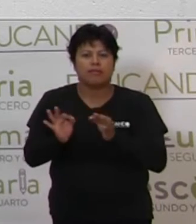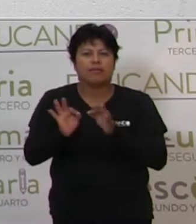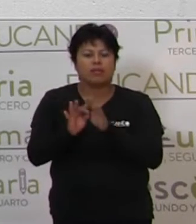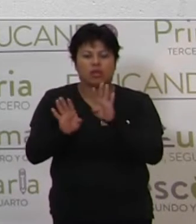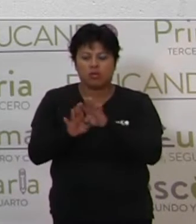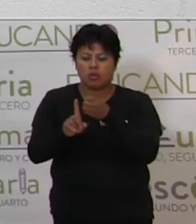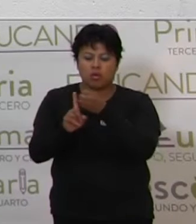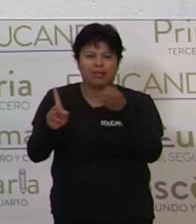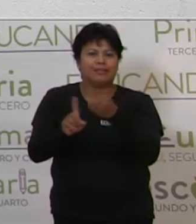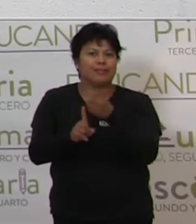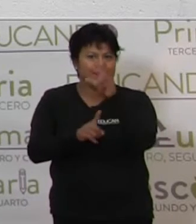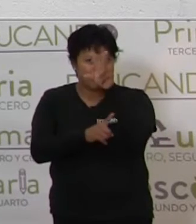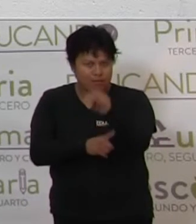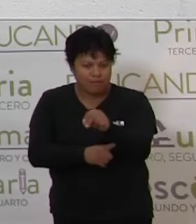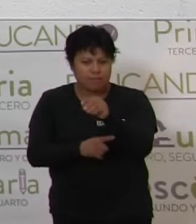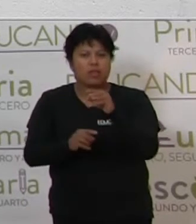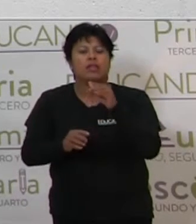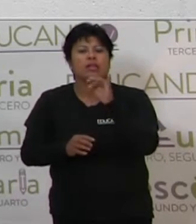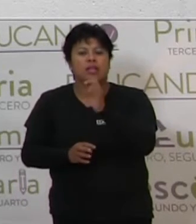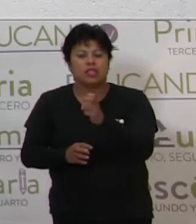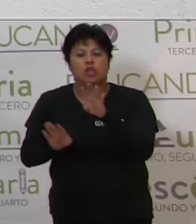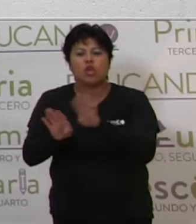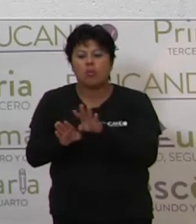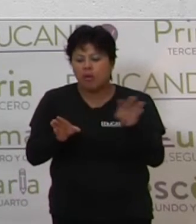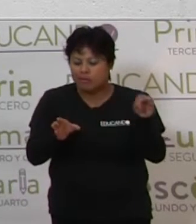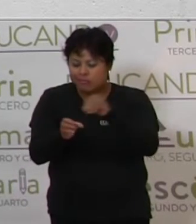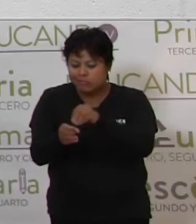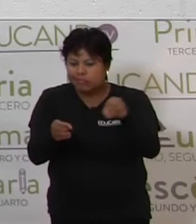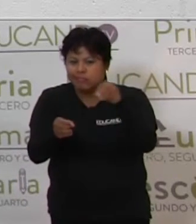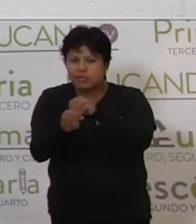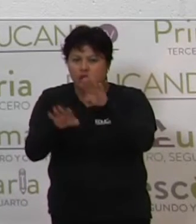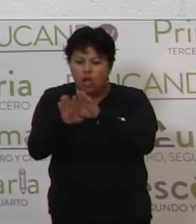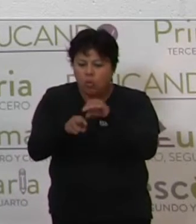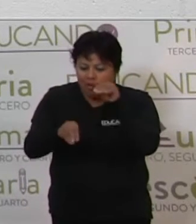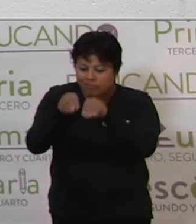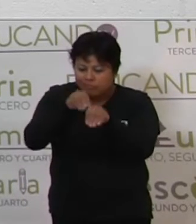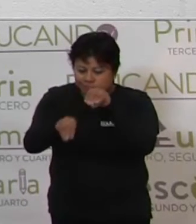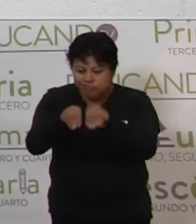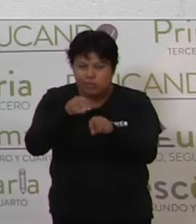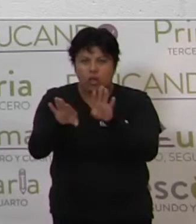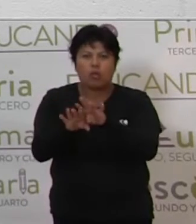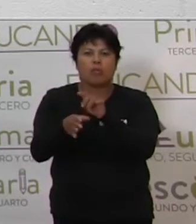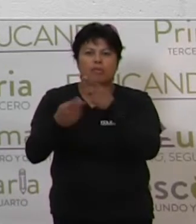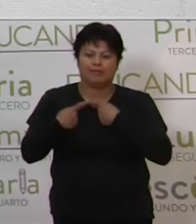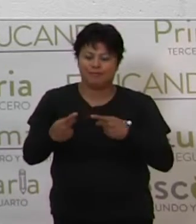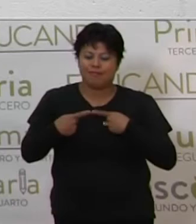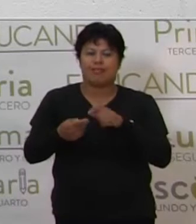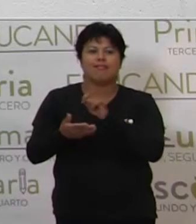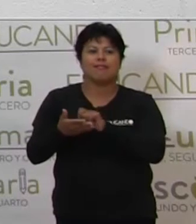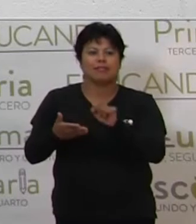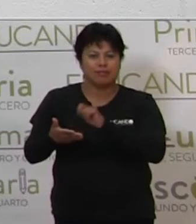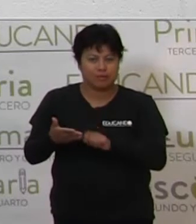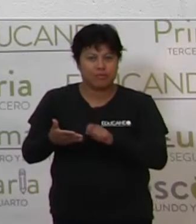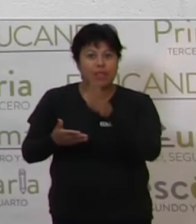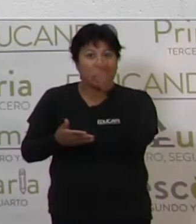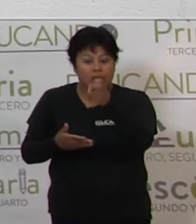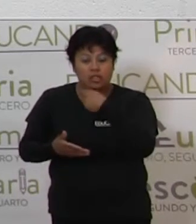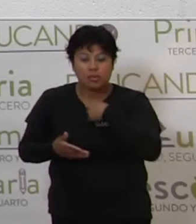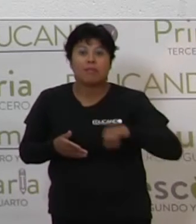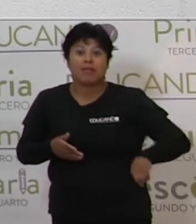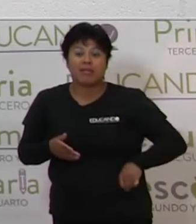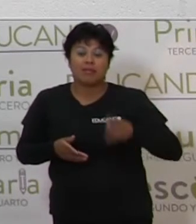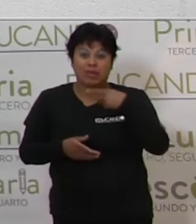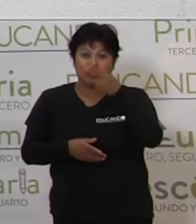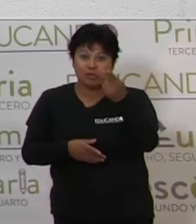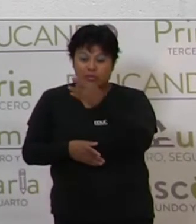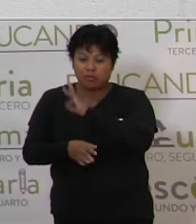la oración, no, sino que cómo se incorporan en este proceso de un escritor. Eso es lo que me interesa que ustedes vean.